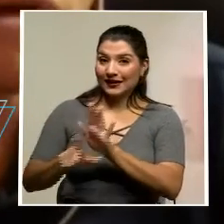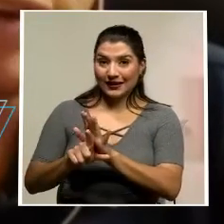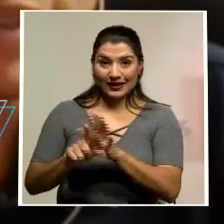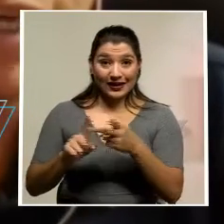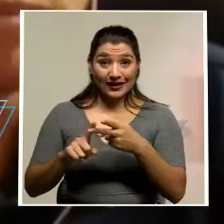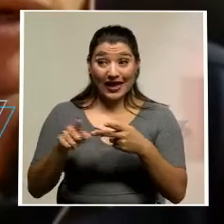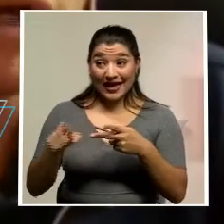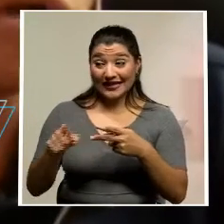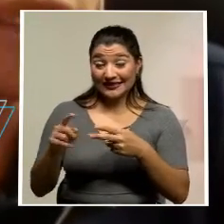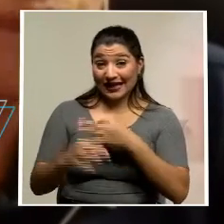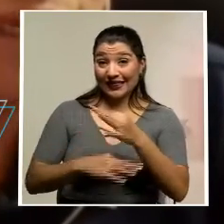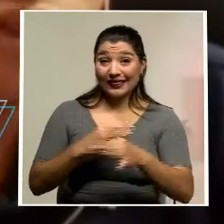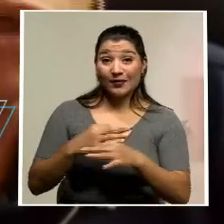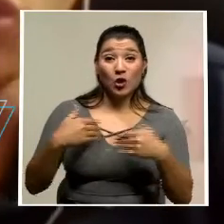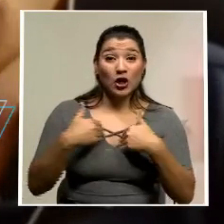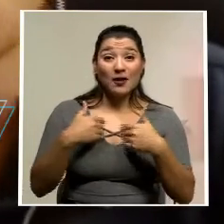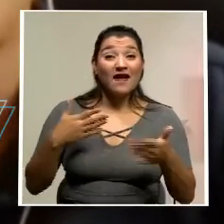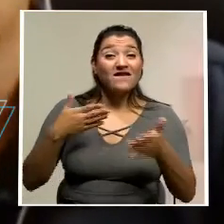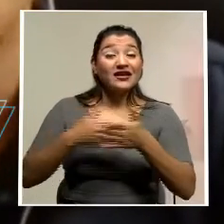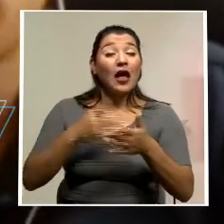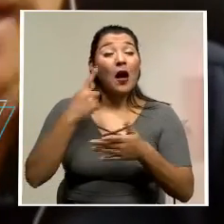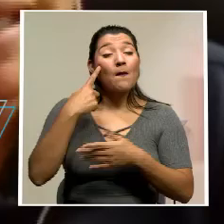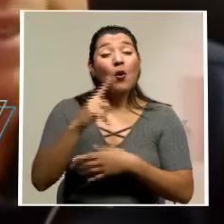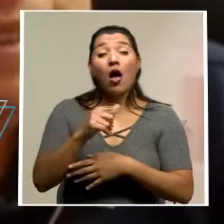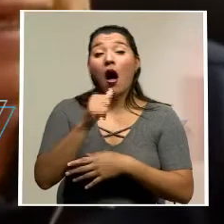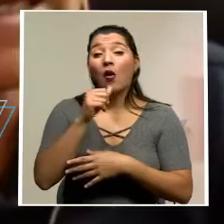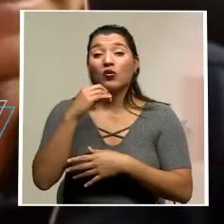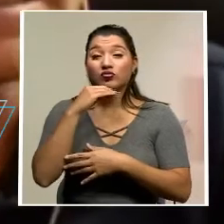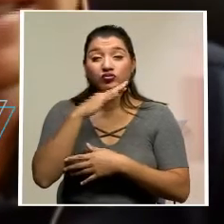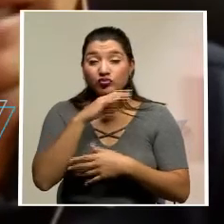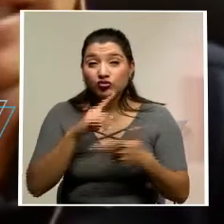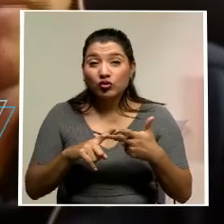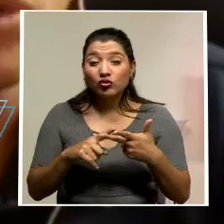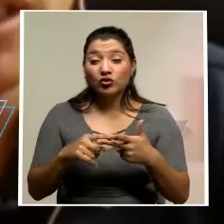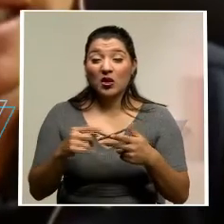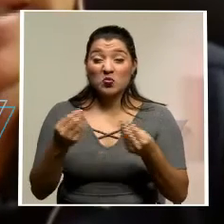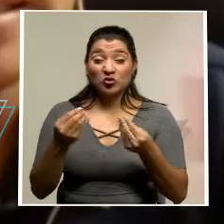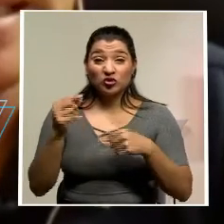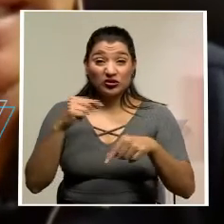siendo afectadas por la contaminación, por los plaguicidas de